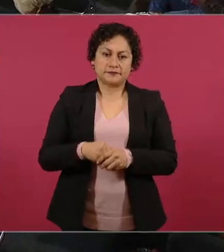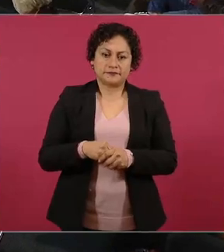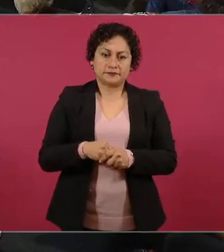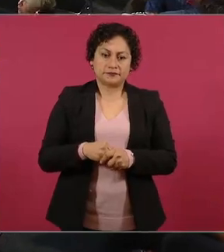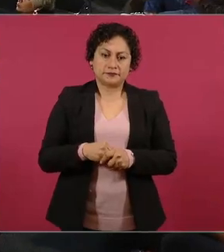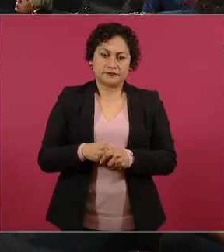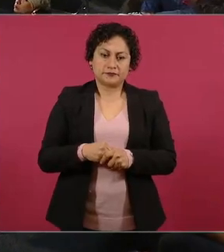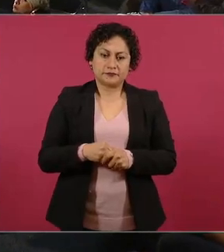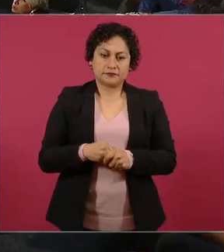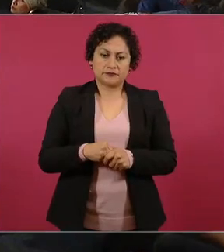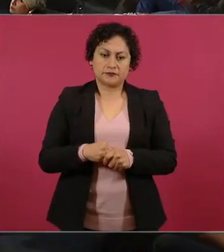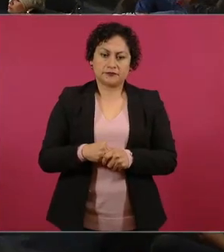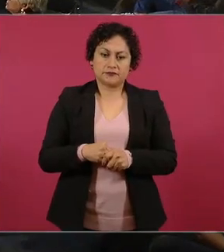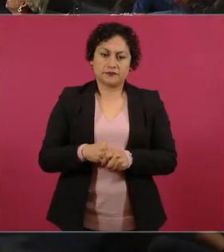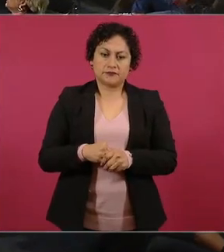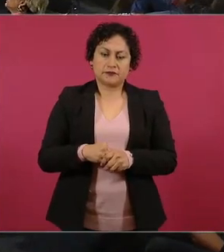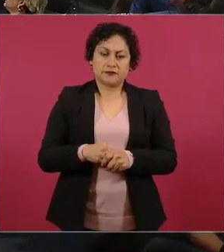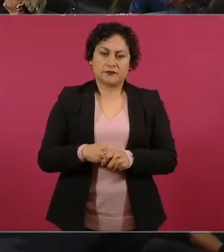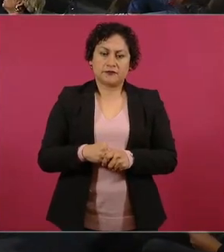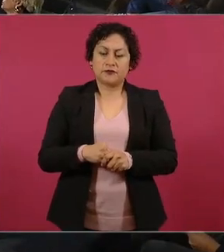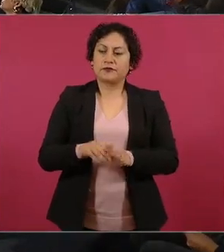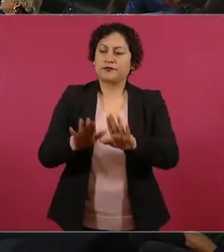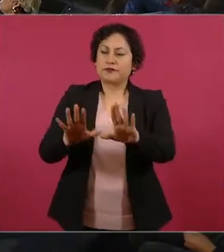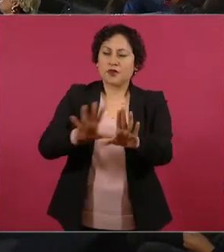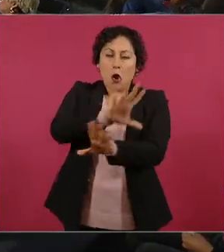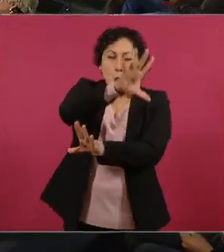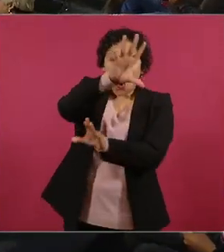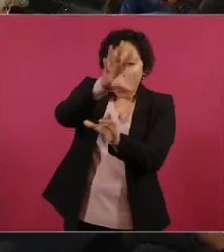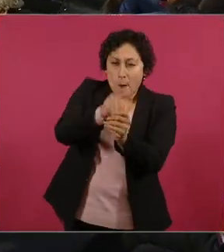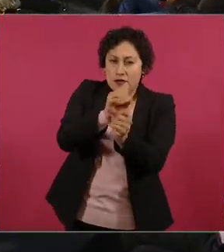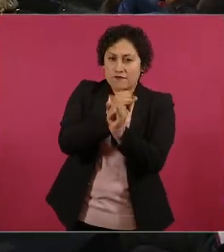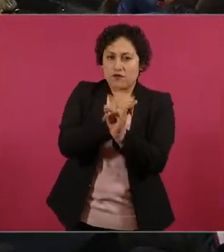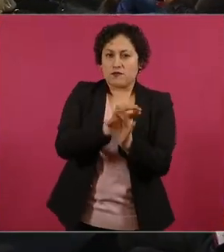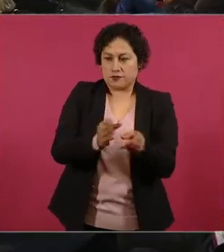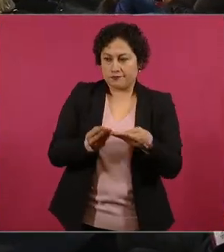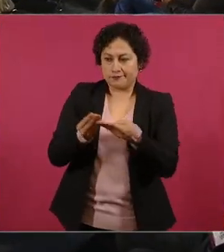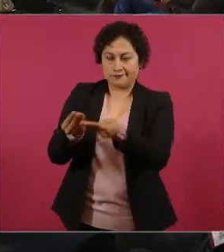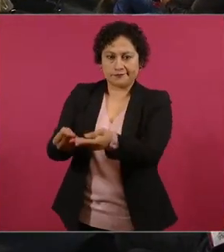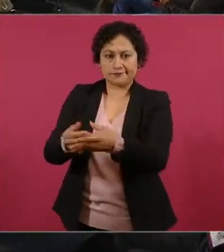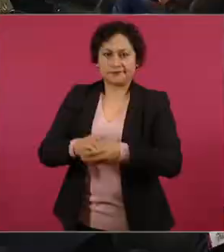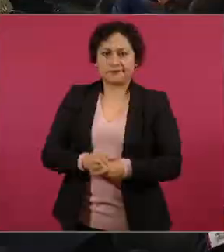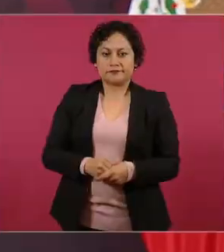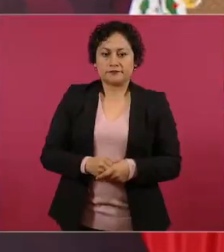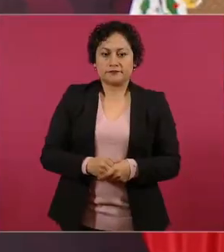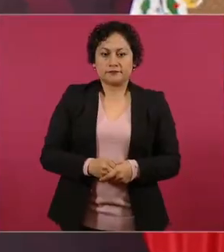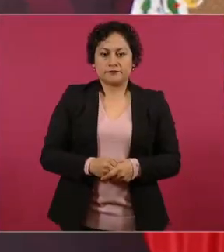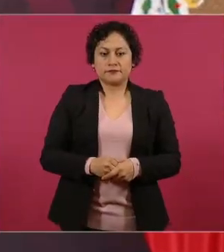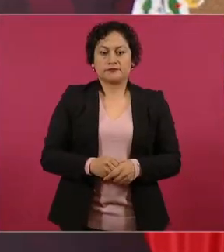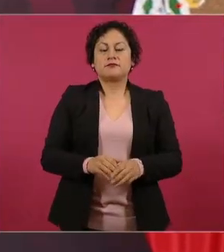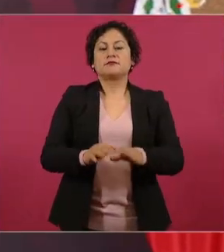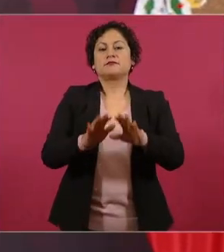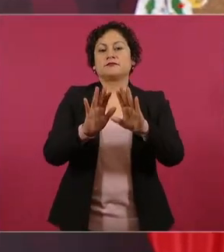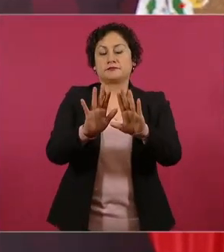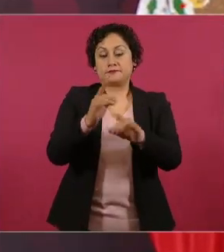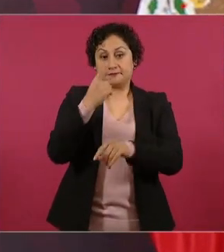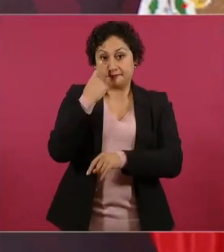segunda. Le van a dar toda la información. Pero ha habido más, nos podrían decir. Si pues nada más